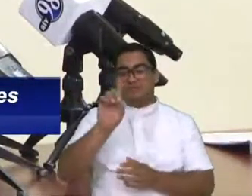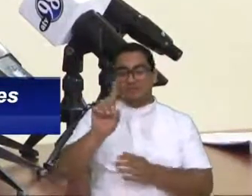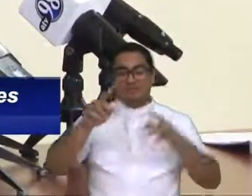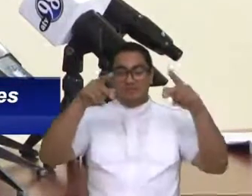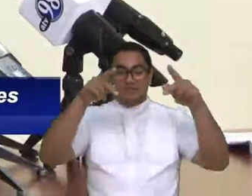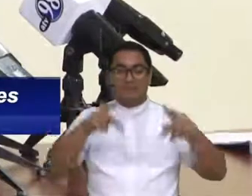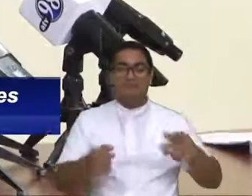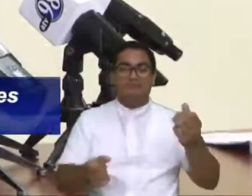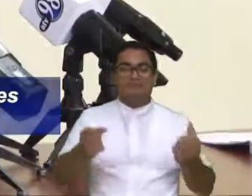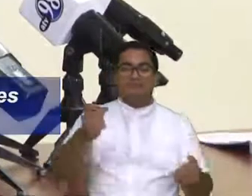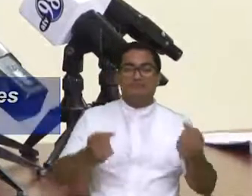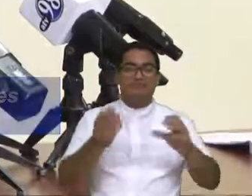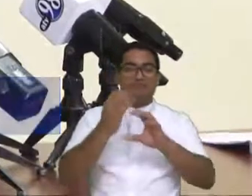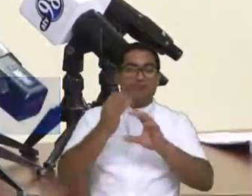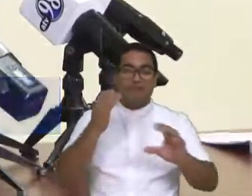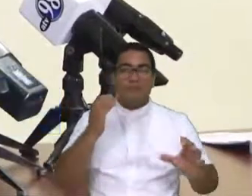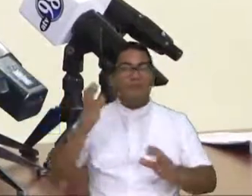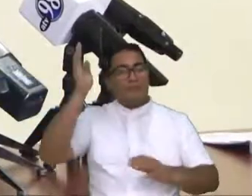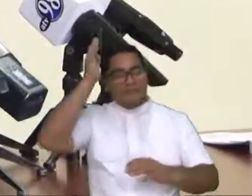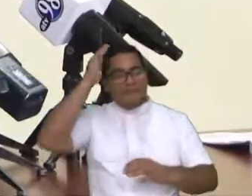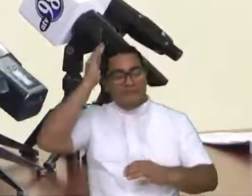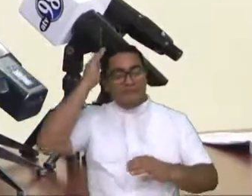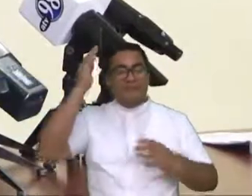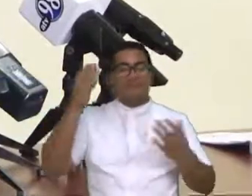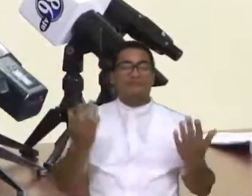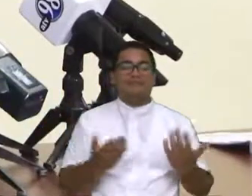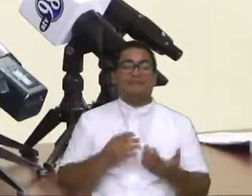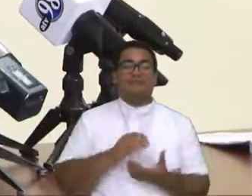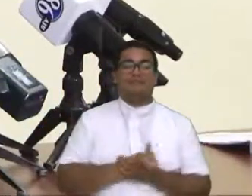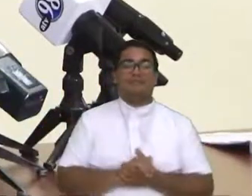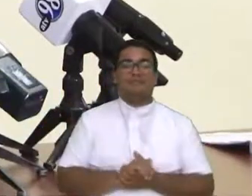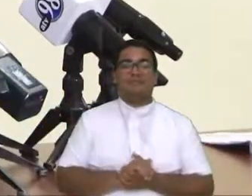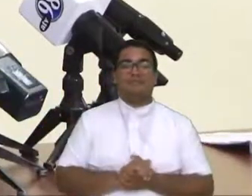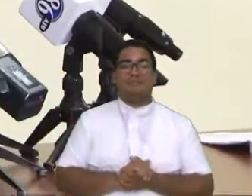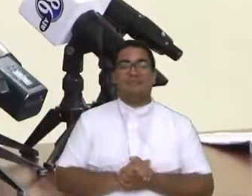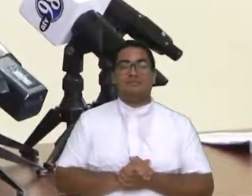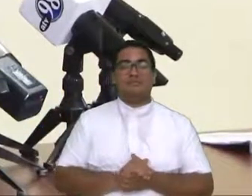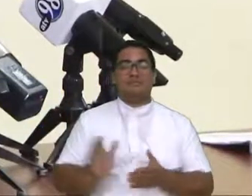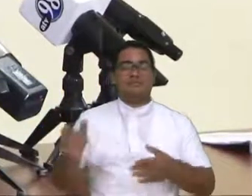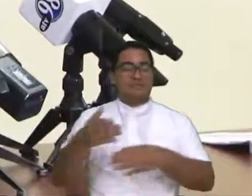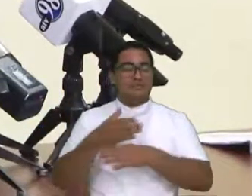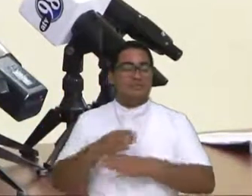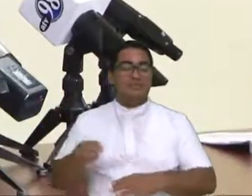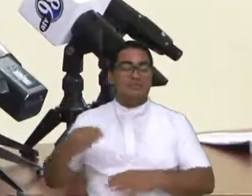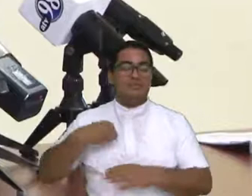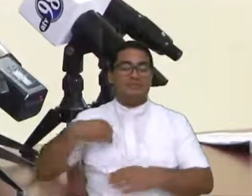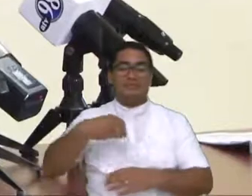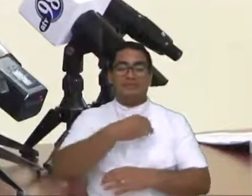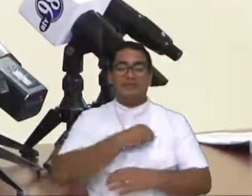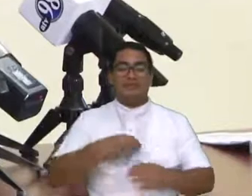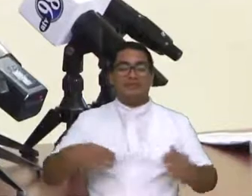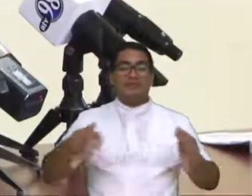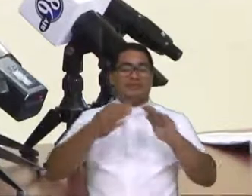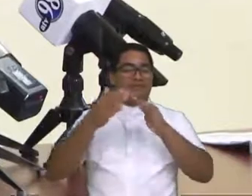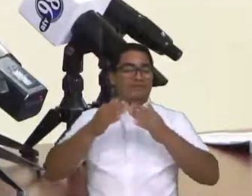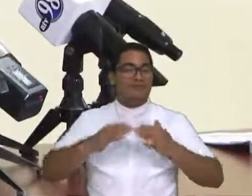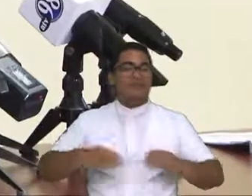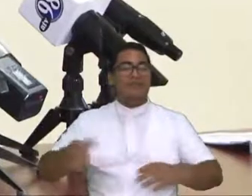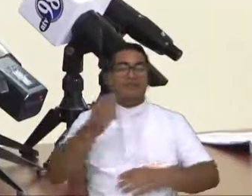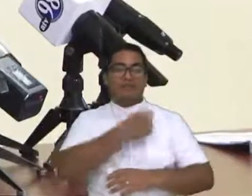conductores del transporte particular y público y a miembros de la comunidad